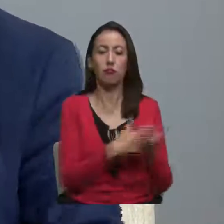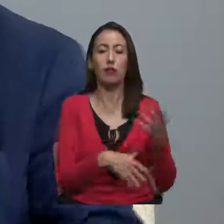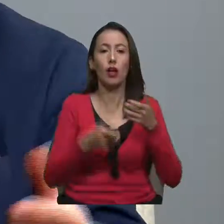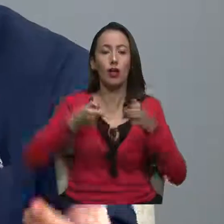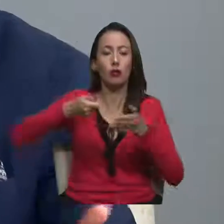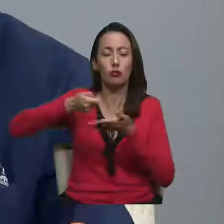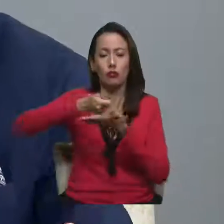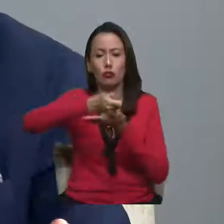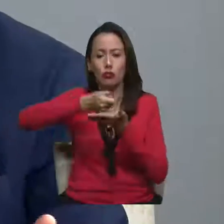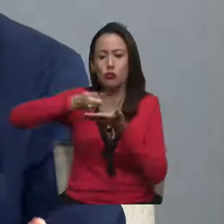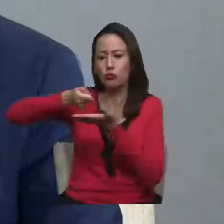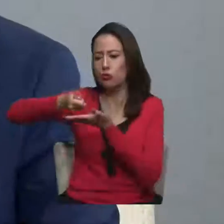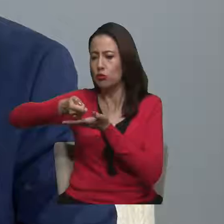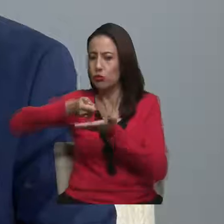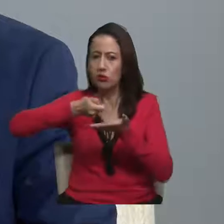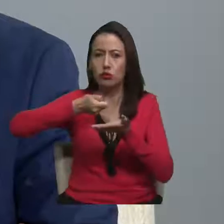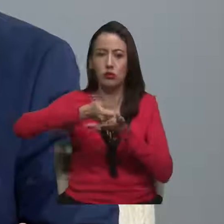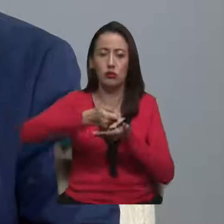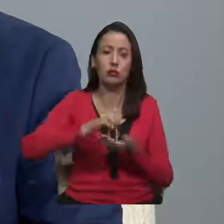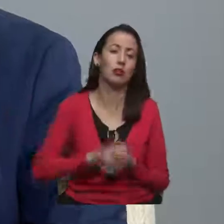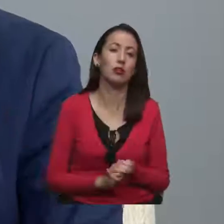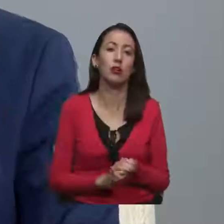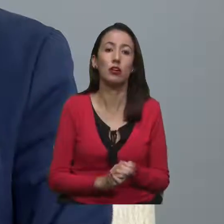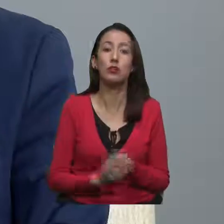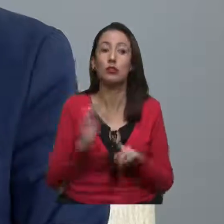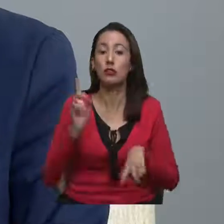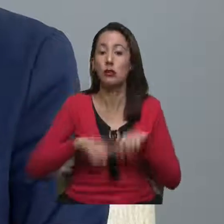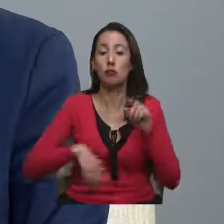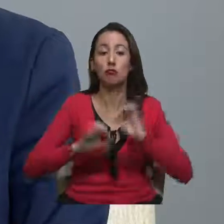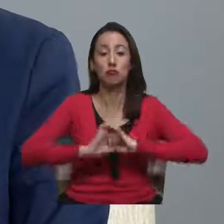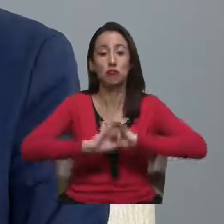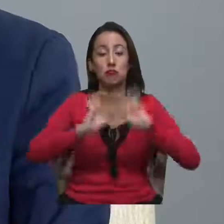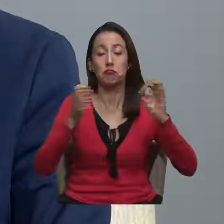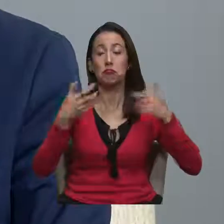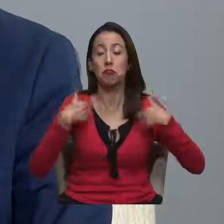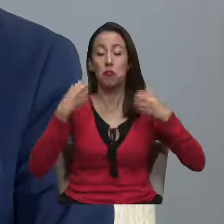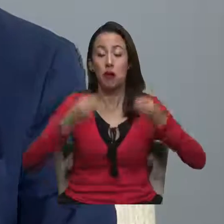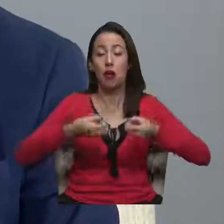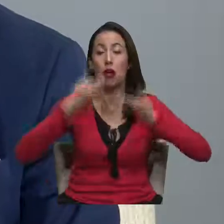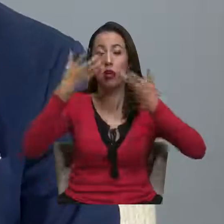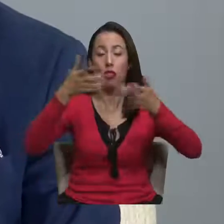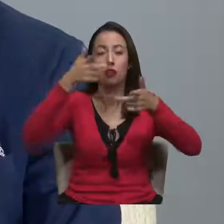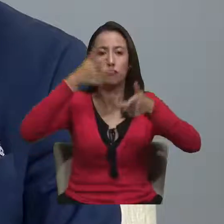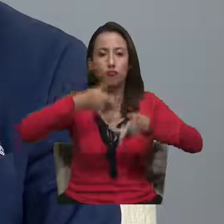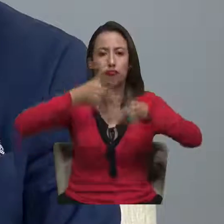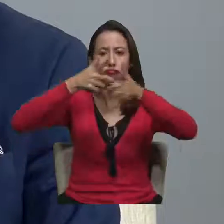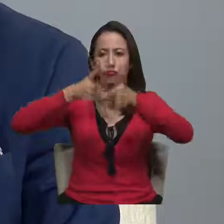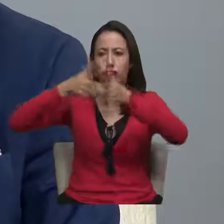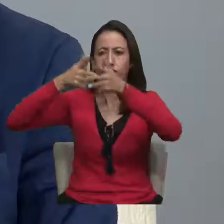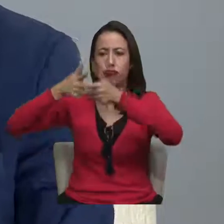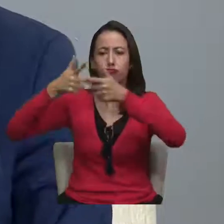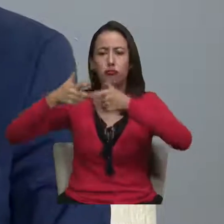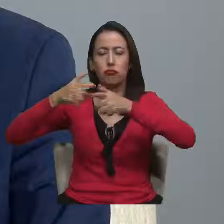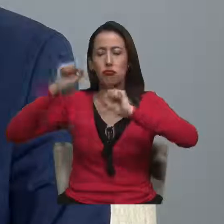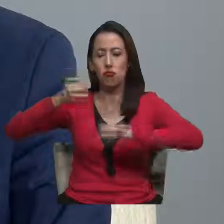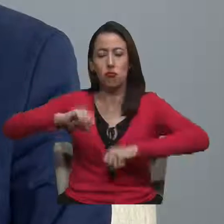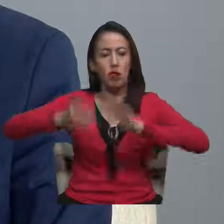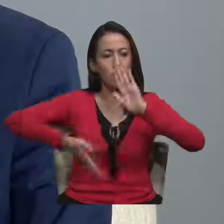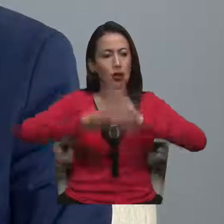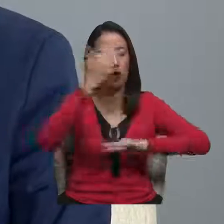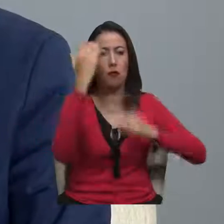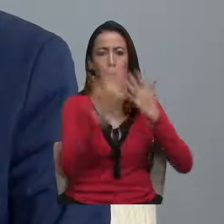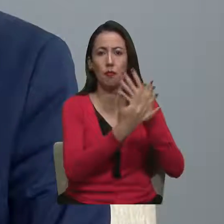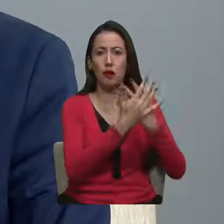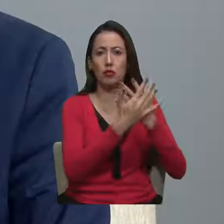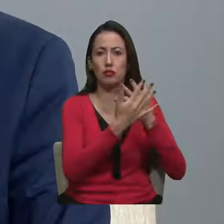y lo va a matar al ciudadano y no puede disparar porque sabe que si le dispara le mata le llevan preso al